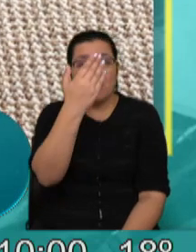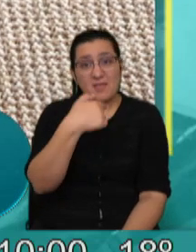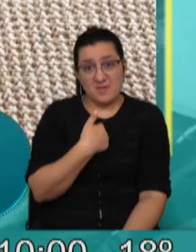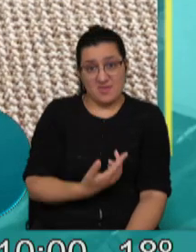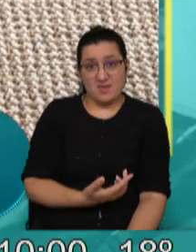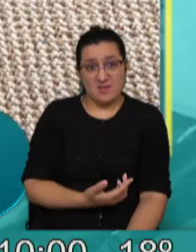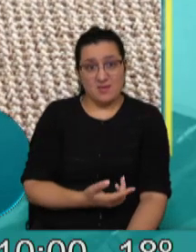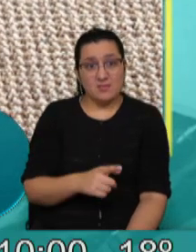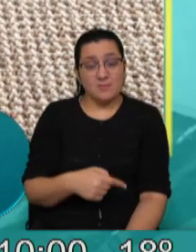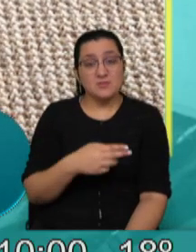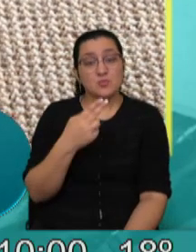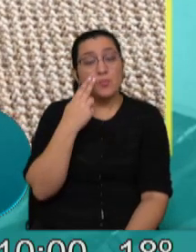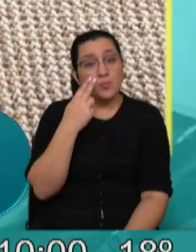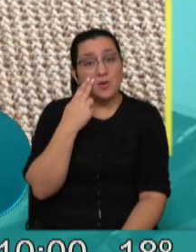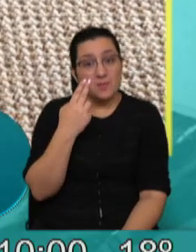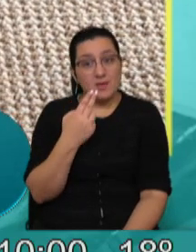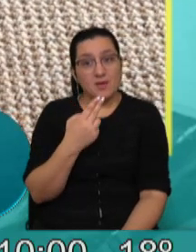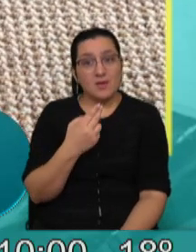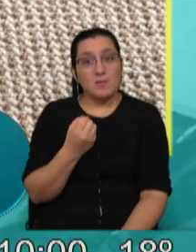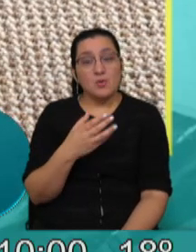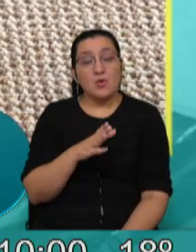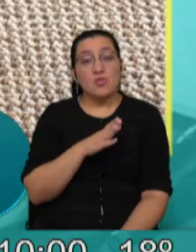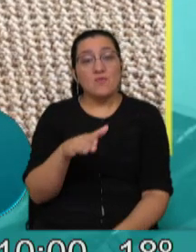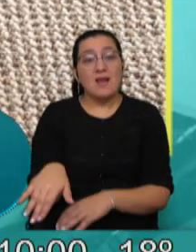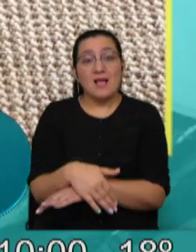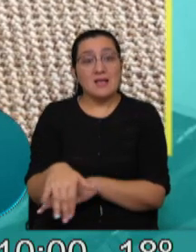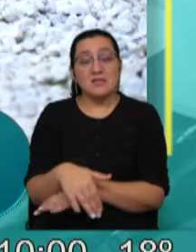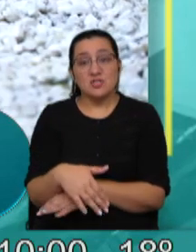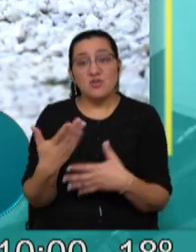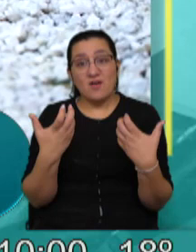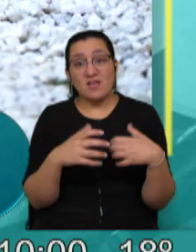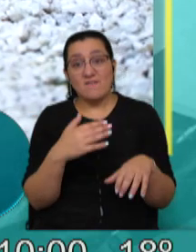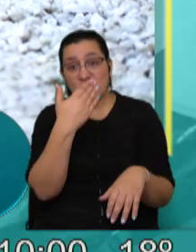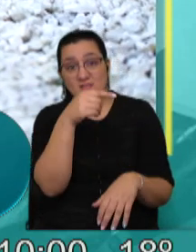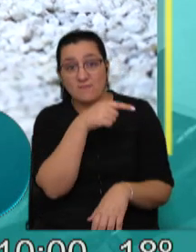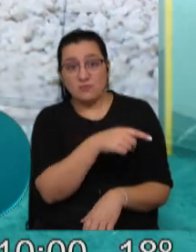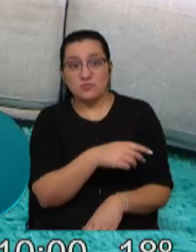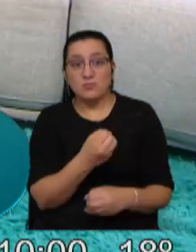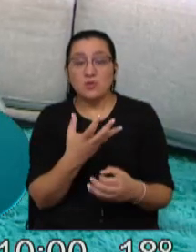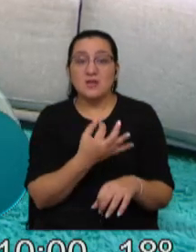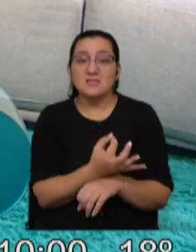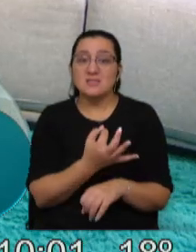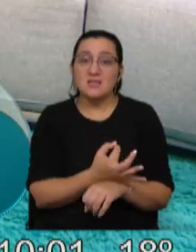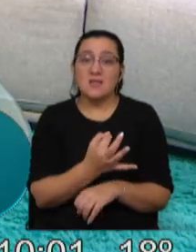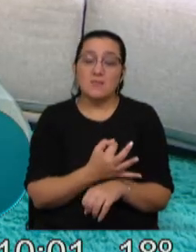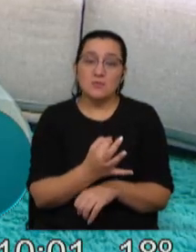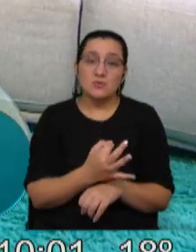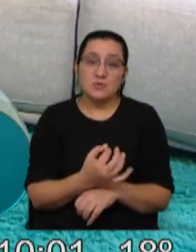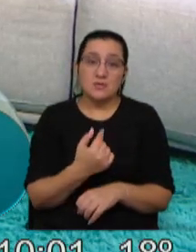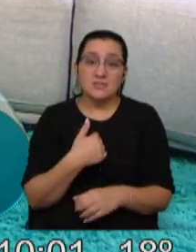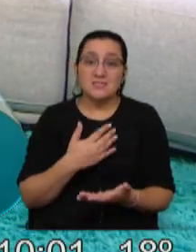un problema porque cuando lo empiezo a bajar a la calle, no va a orinar, porque en realidad le enseñamos a que cada vez que yo